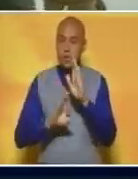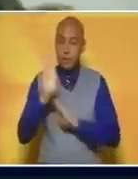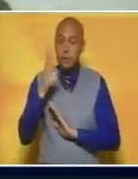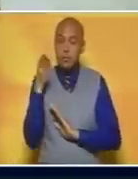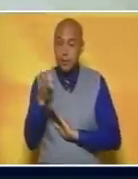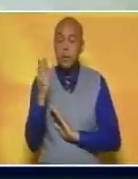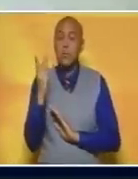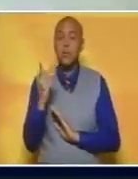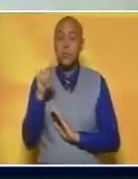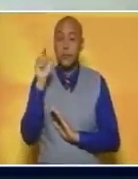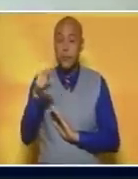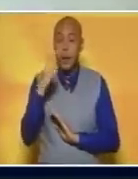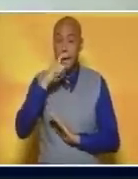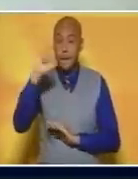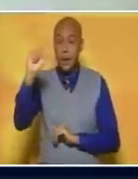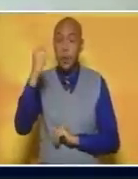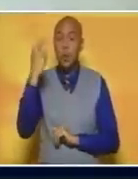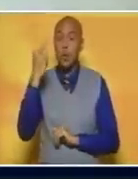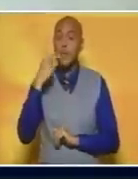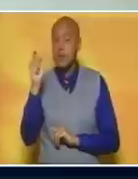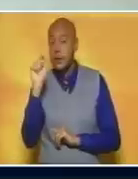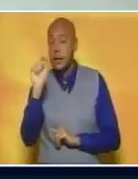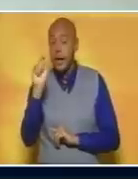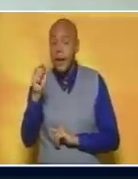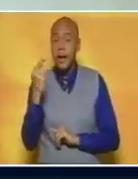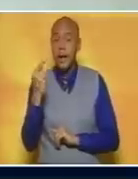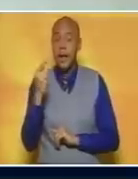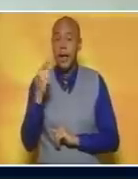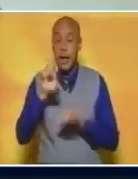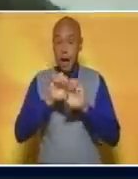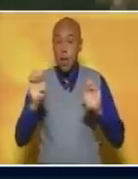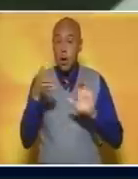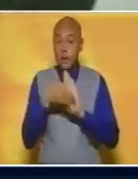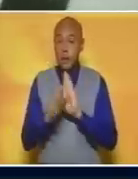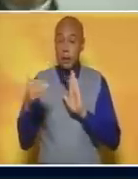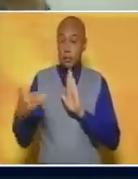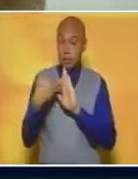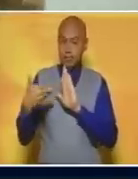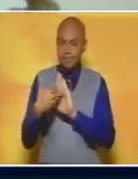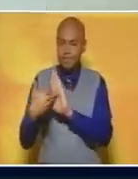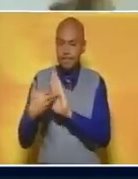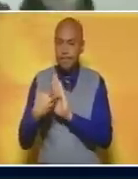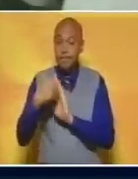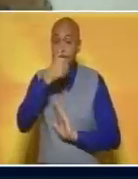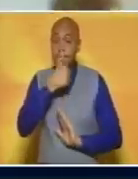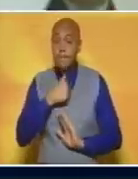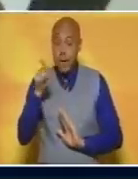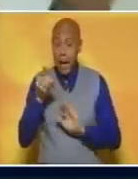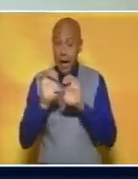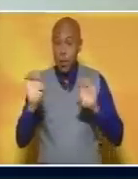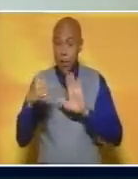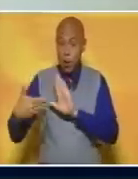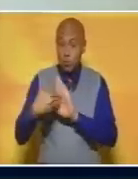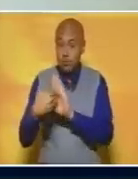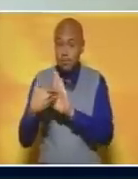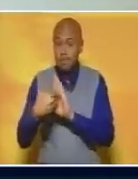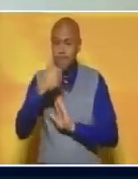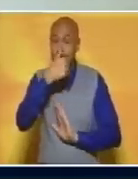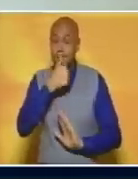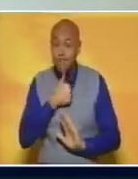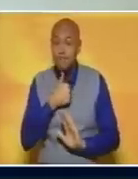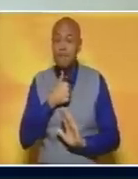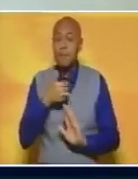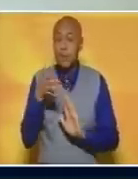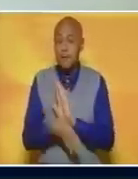El presidente la llamó la educación en resistencia. Pero para que haya una educación en resistencia es